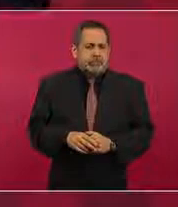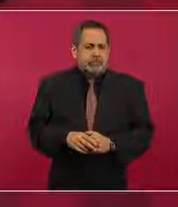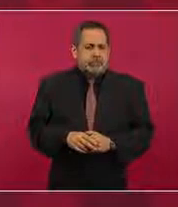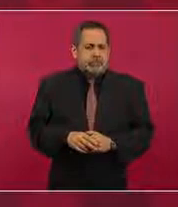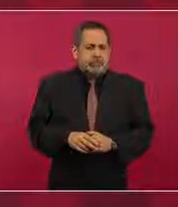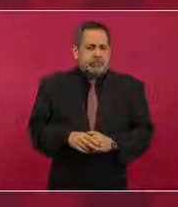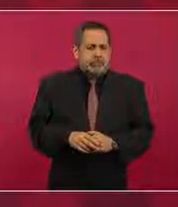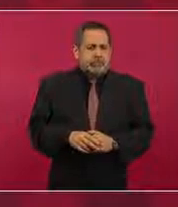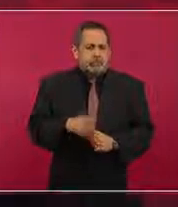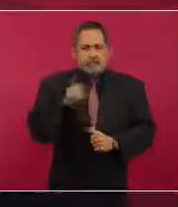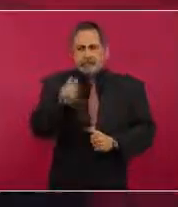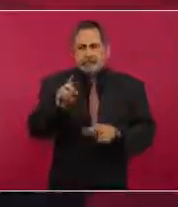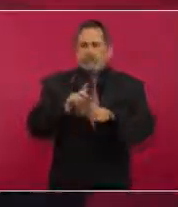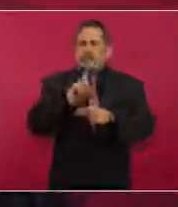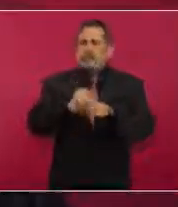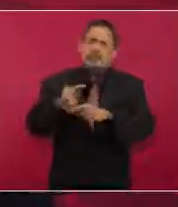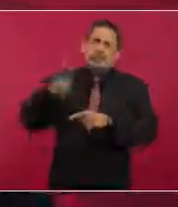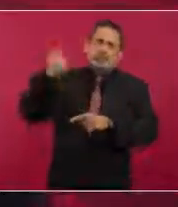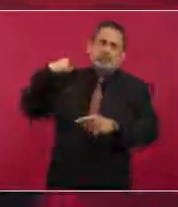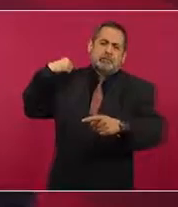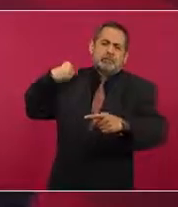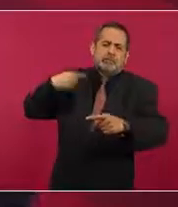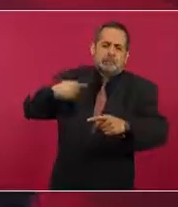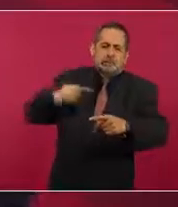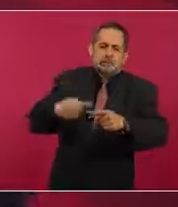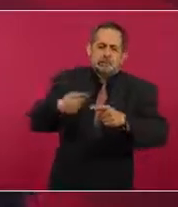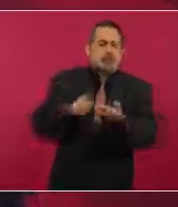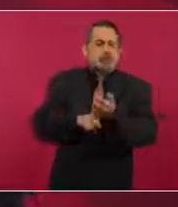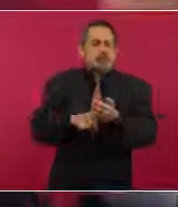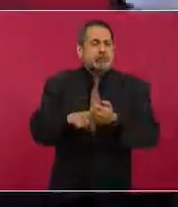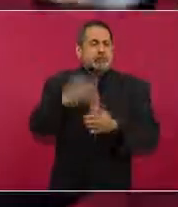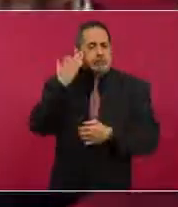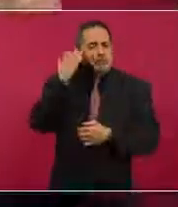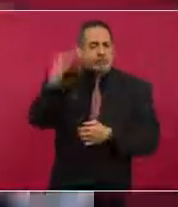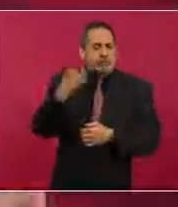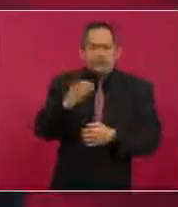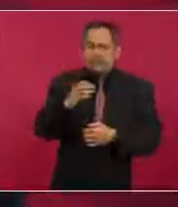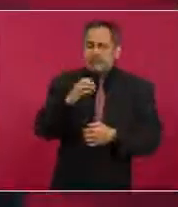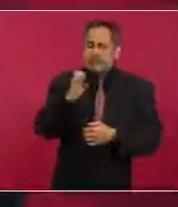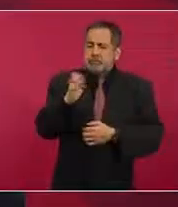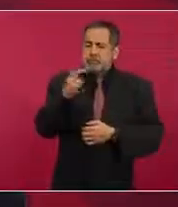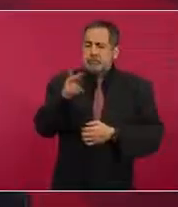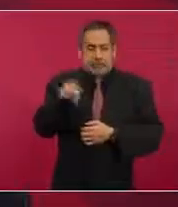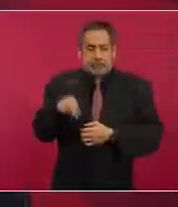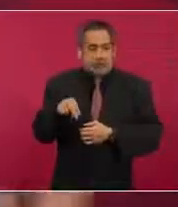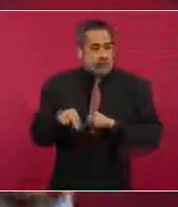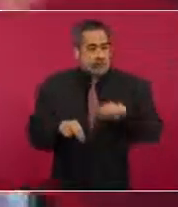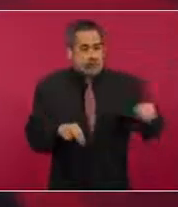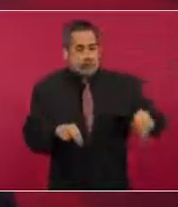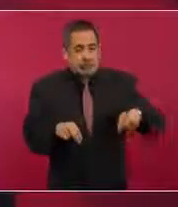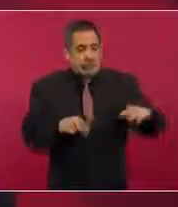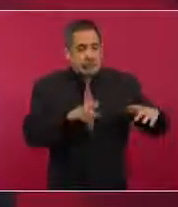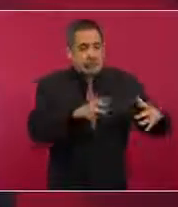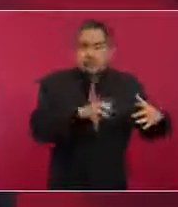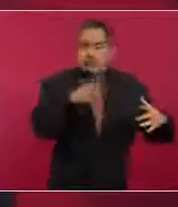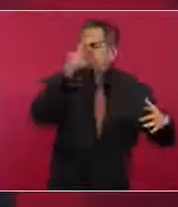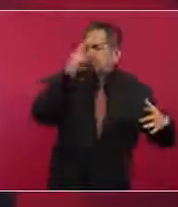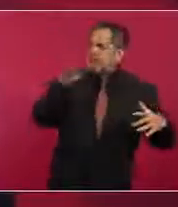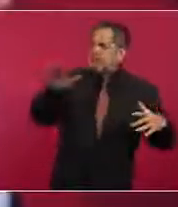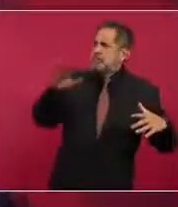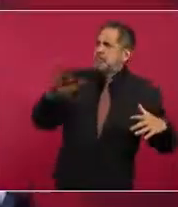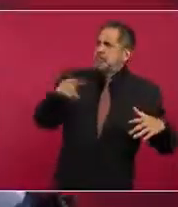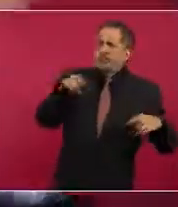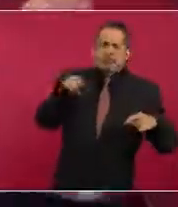Es un asunto que viene desde la época de Peña. Ellos se inconformaron, los de Mexicanos a Favor de la